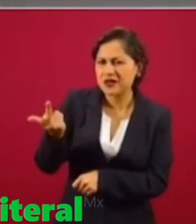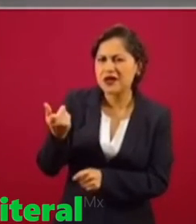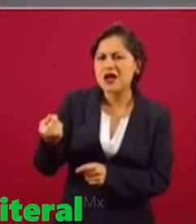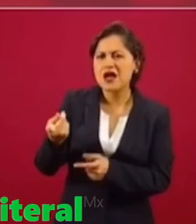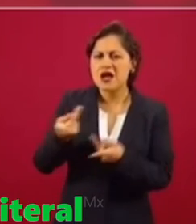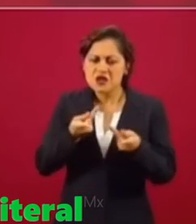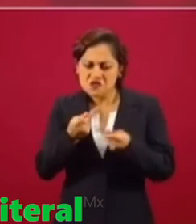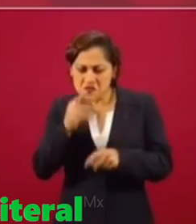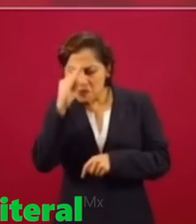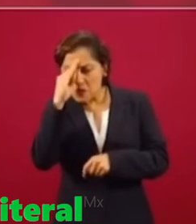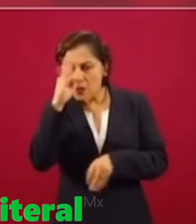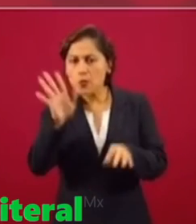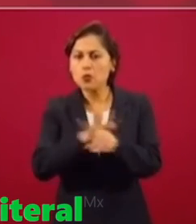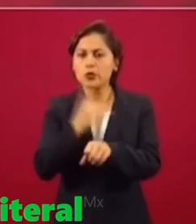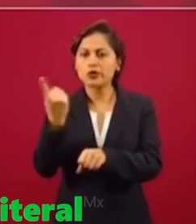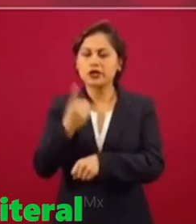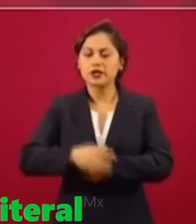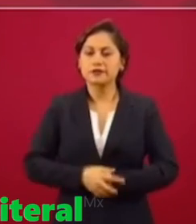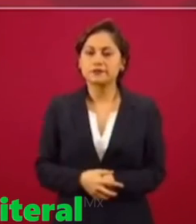Porque